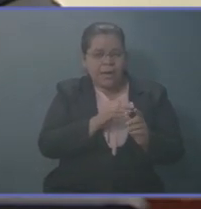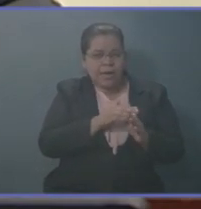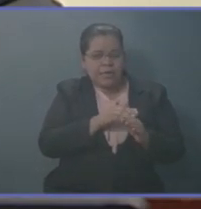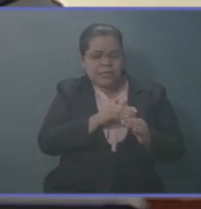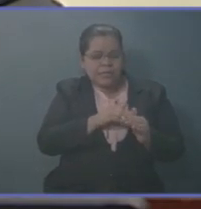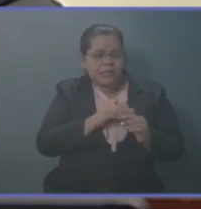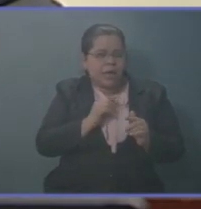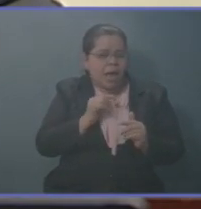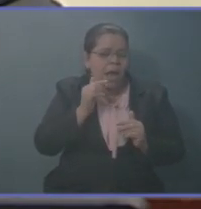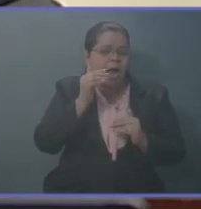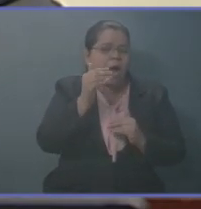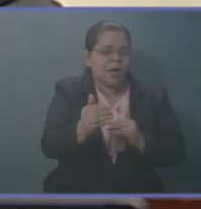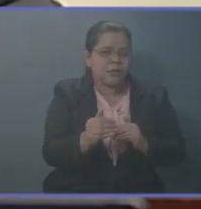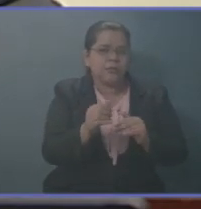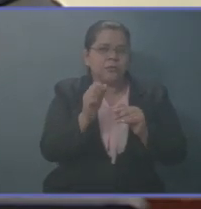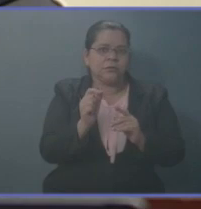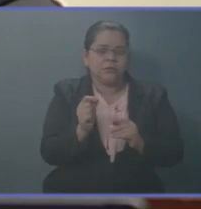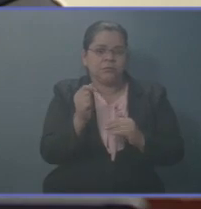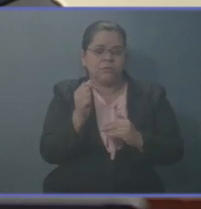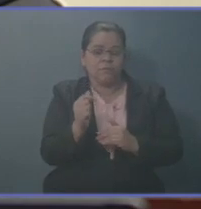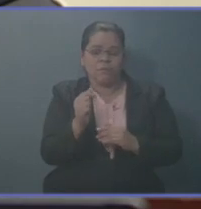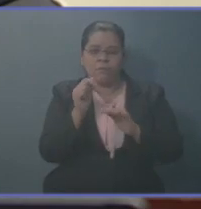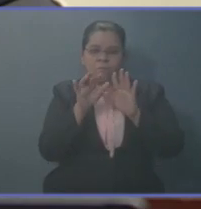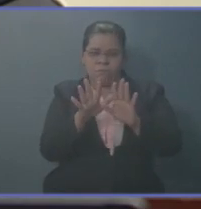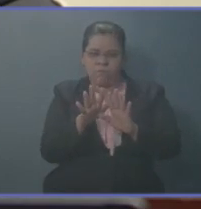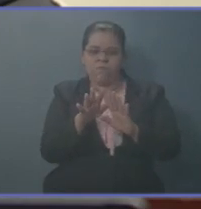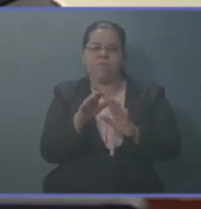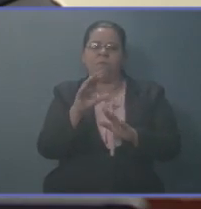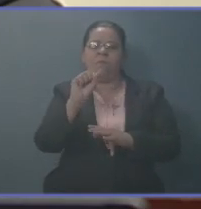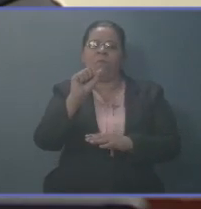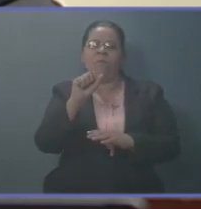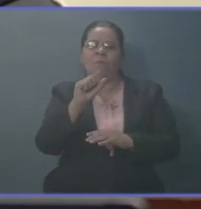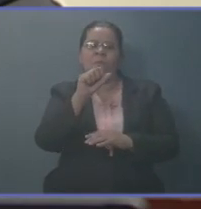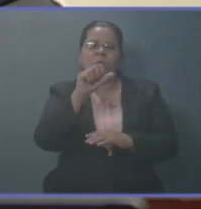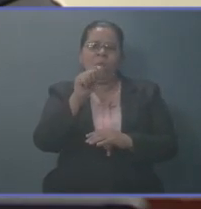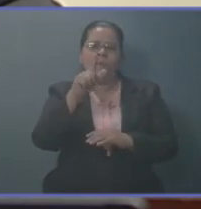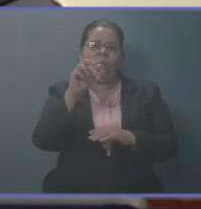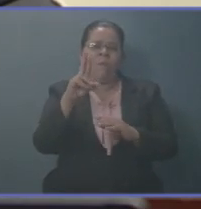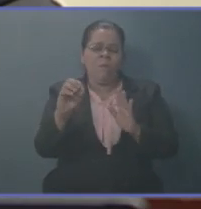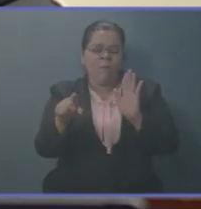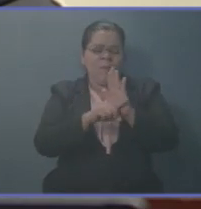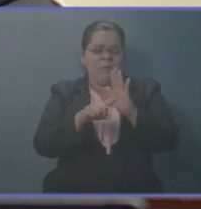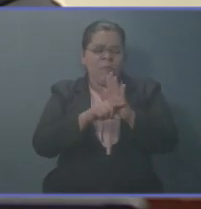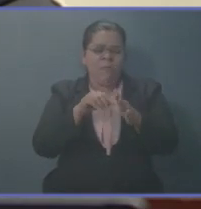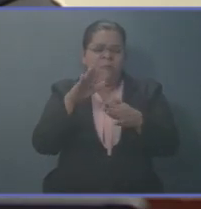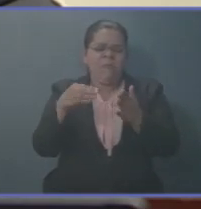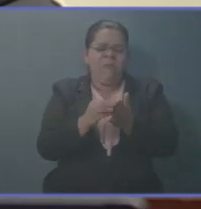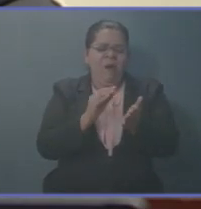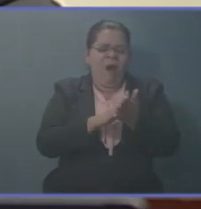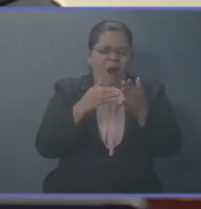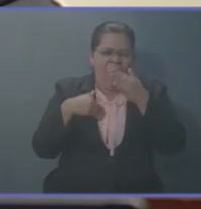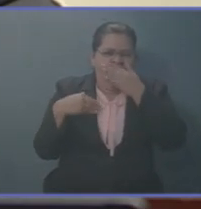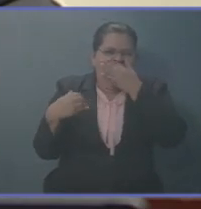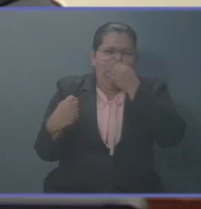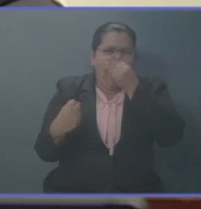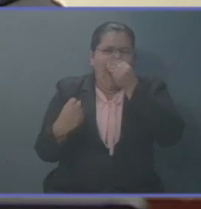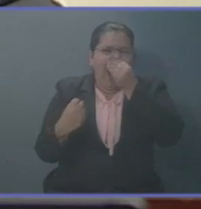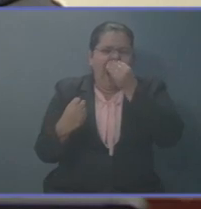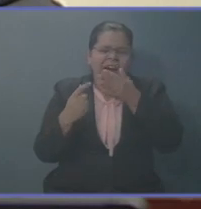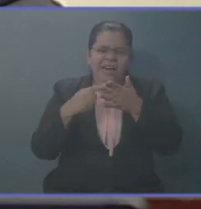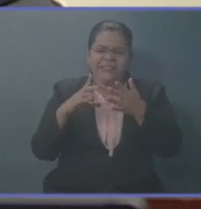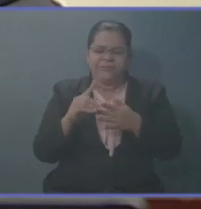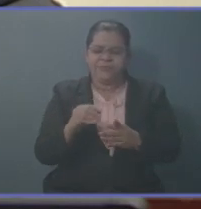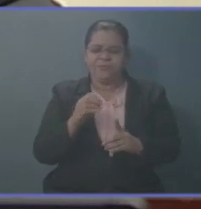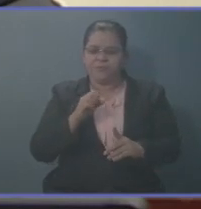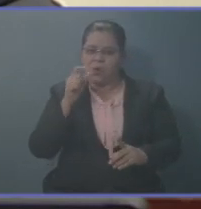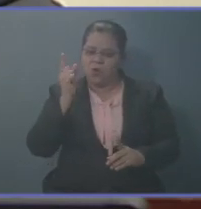servicios hasta 10 salarios mínimos de dicho sector, conforme lo establecido en el Código de Salud, y le será ordenado regresar